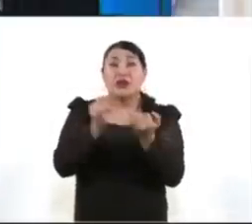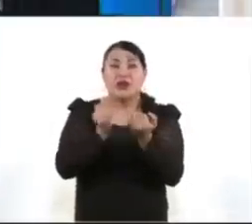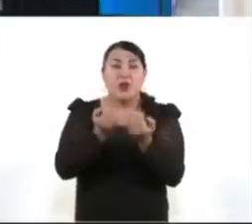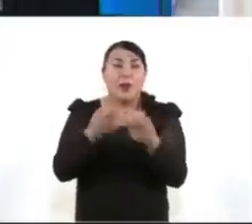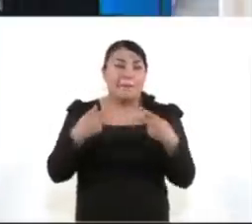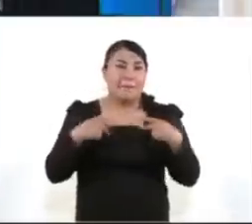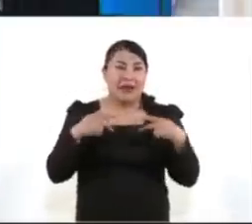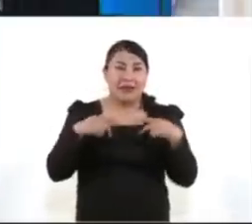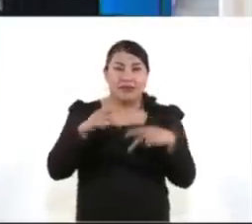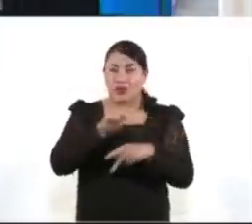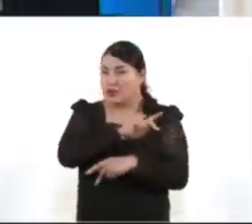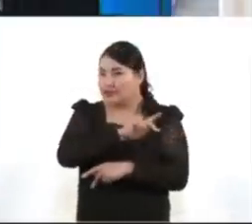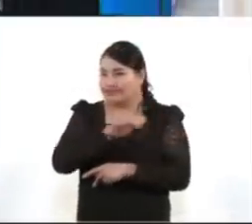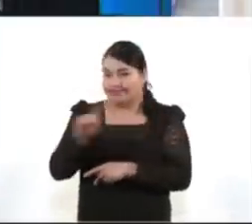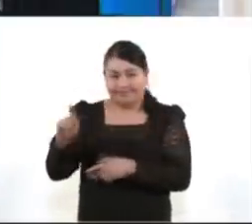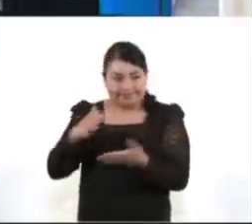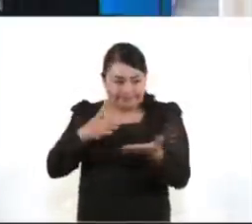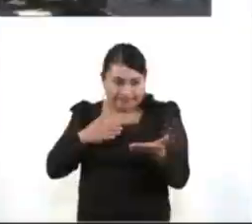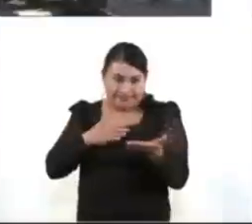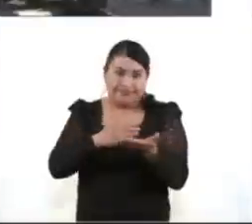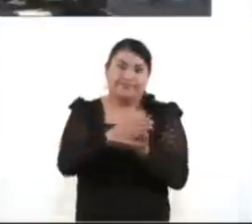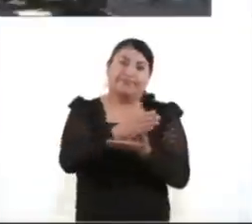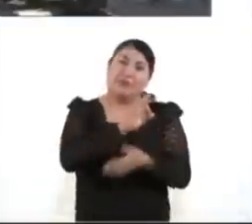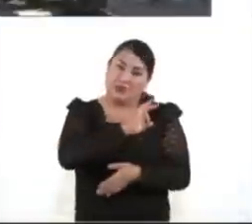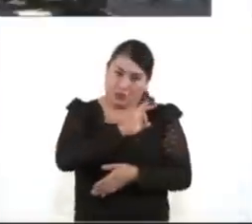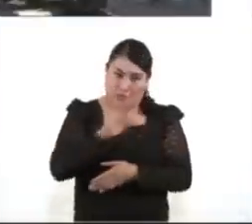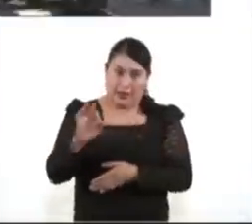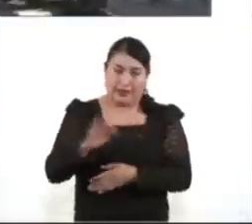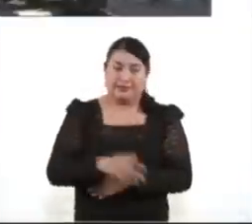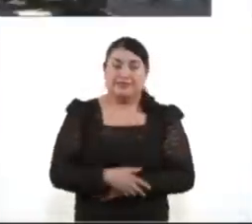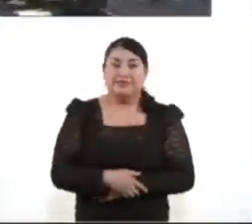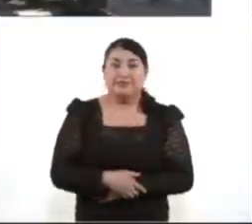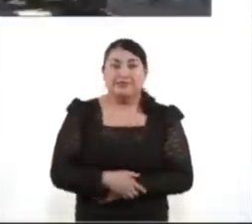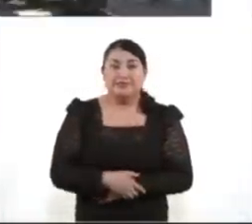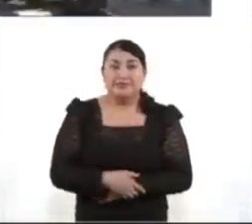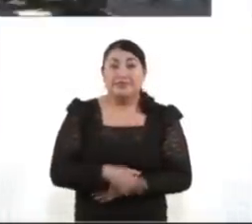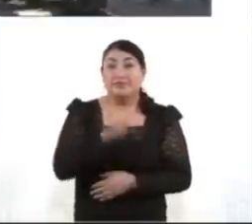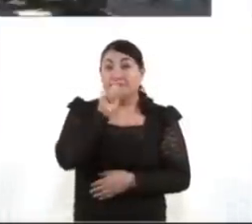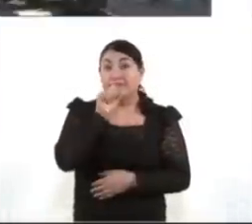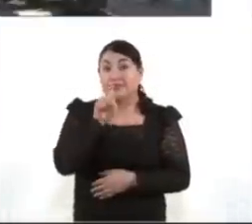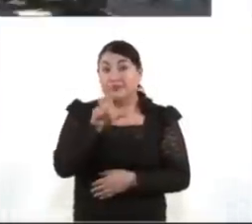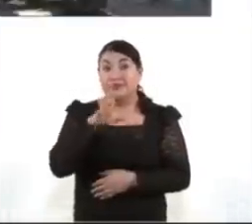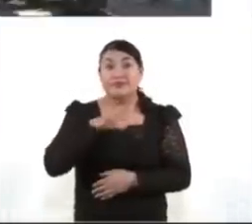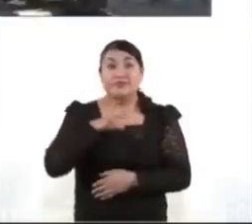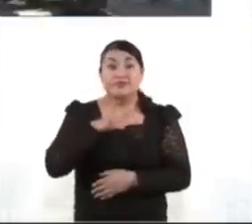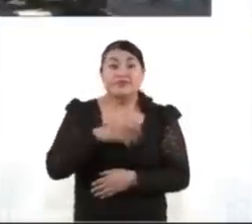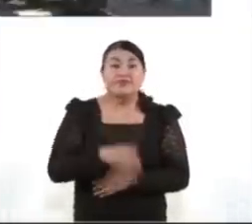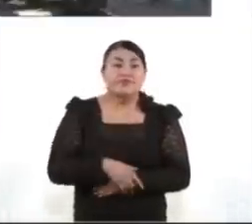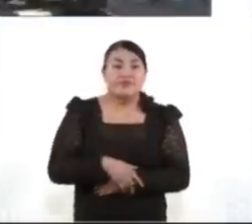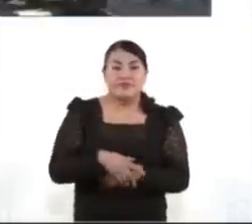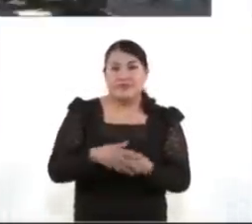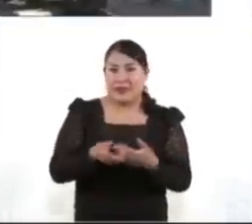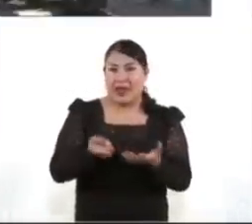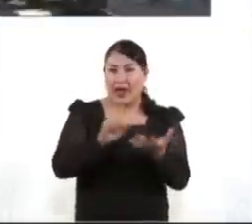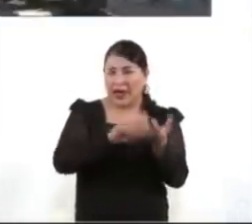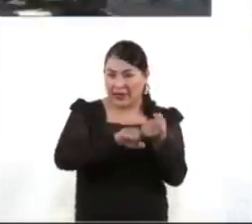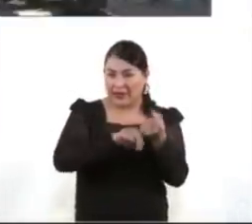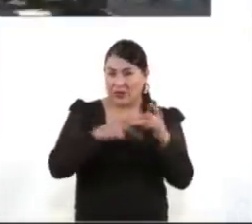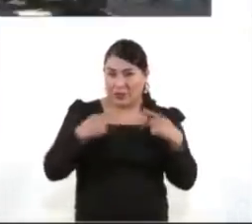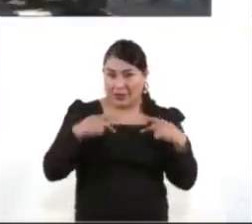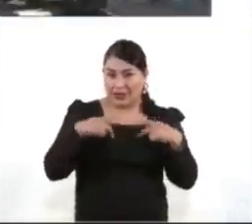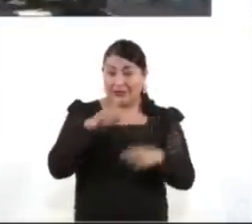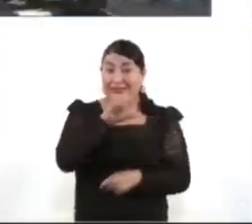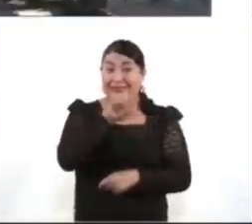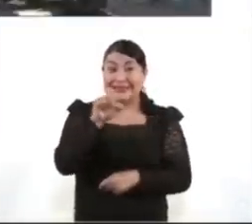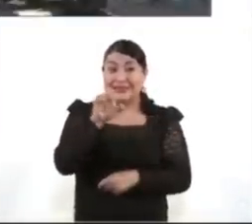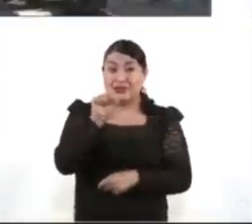para todos los sectores de la población asimismo tendrán una capacidad de hasta 169 pasajeros